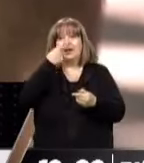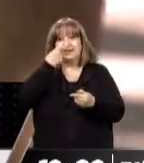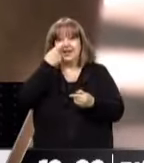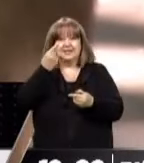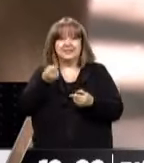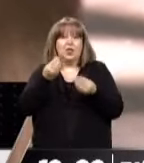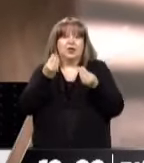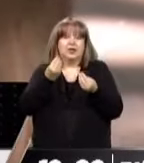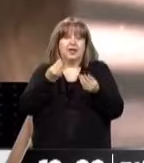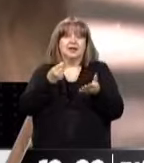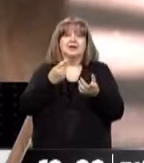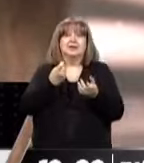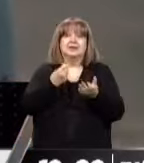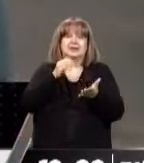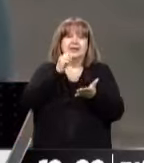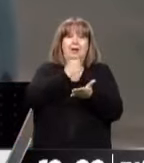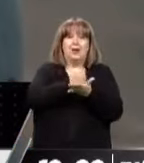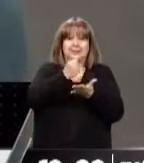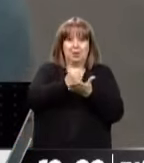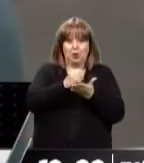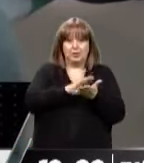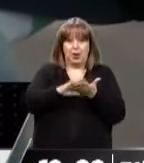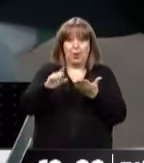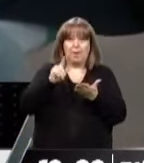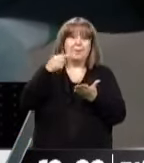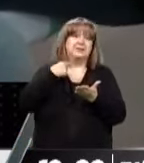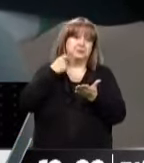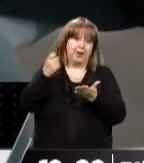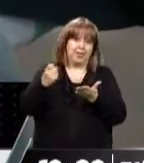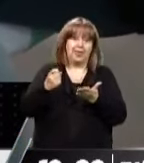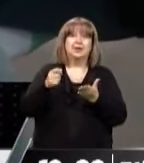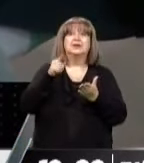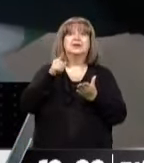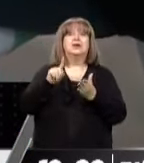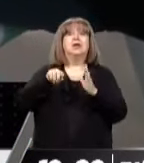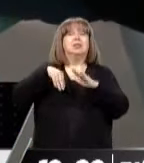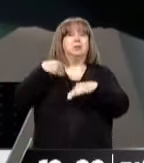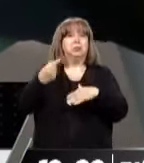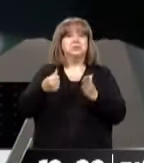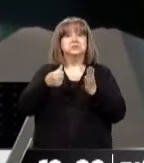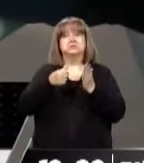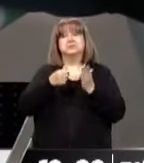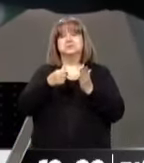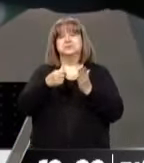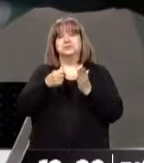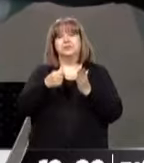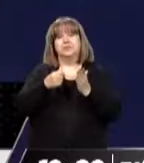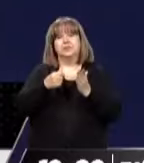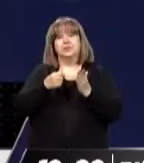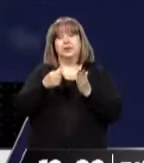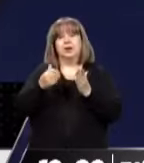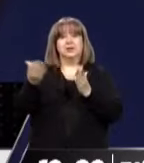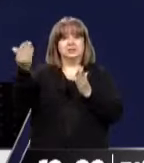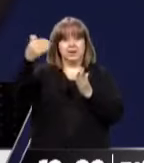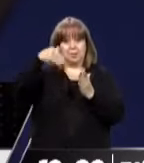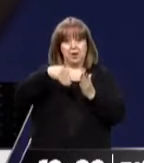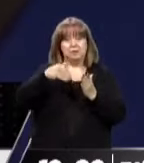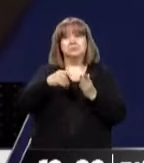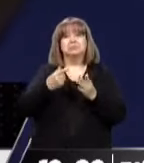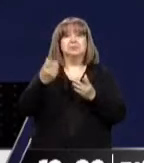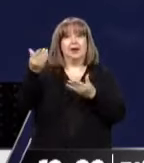la gente tenga también tiempo a familiarizarse con el nuevo sistema preparar también su documentación todo lo que necesiten y se